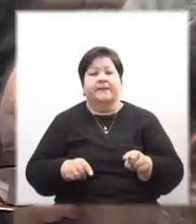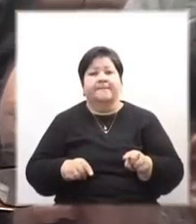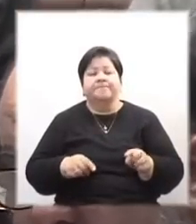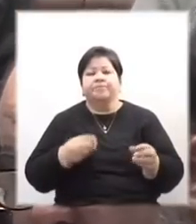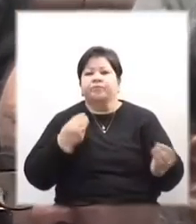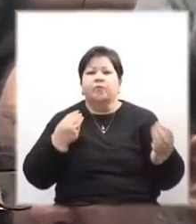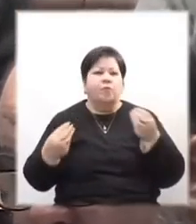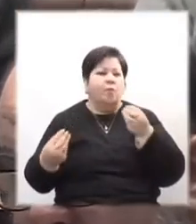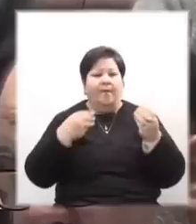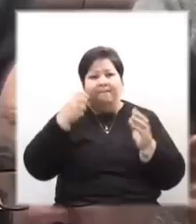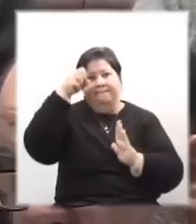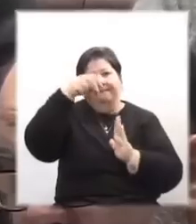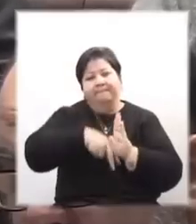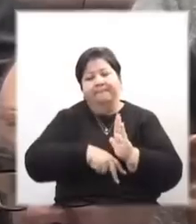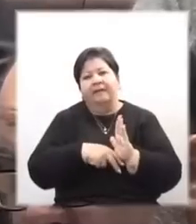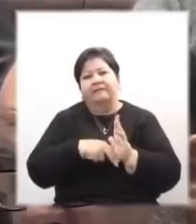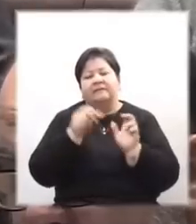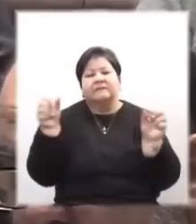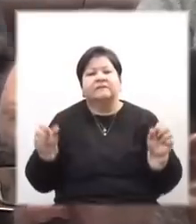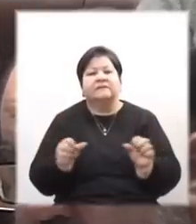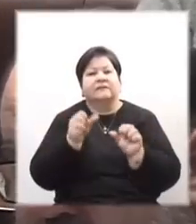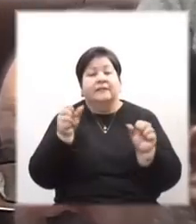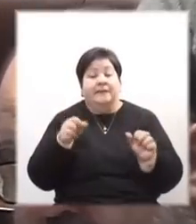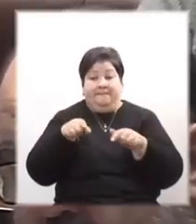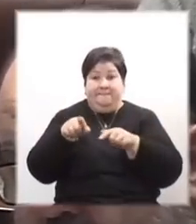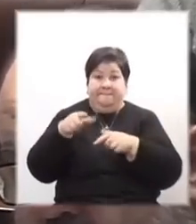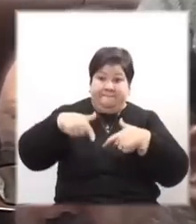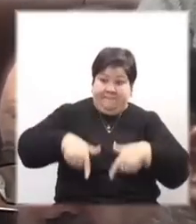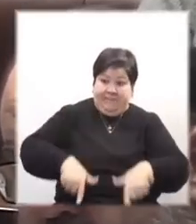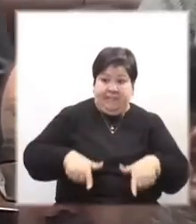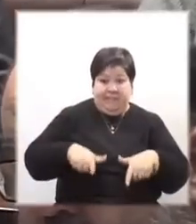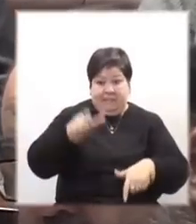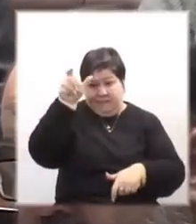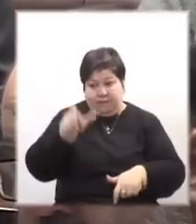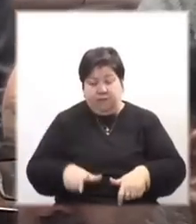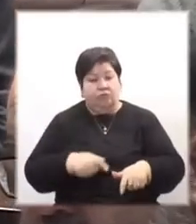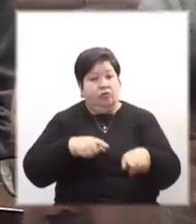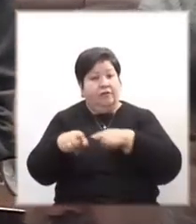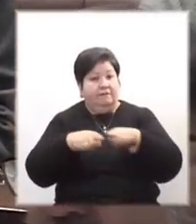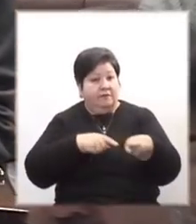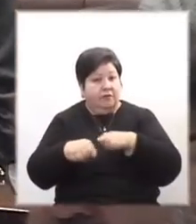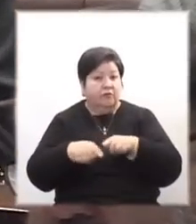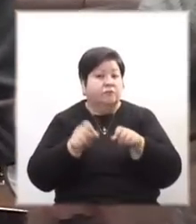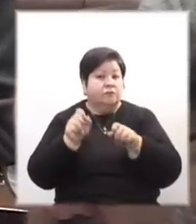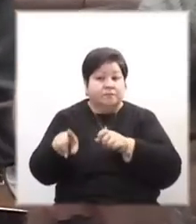¿Cuáles han sido los planes que se han instrumentado por parte de este ministro, de este ministerio, de esta gestión?